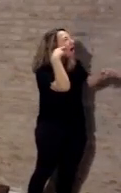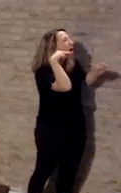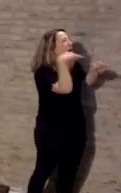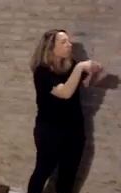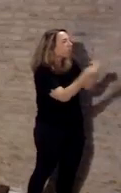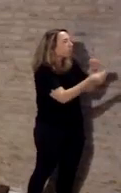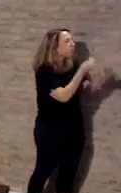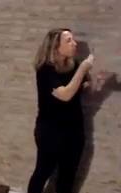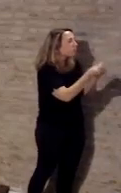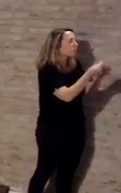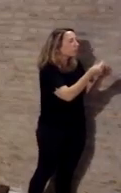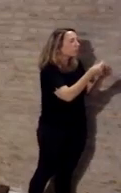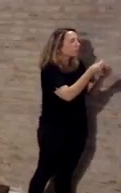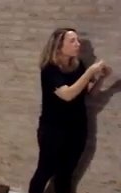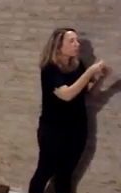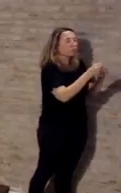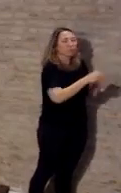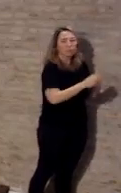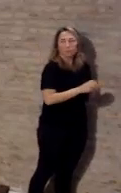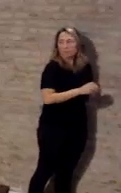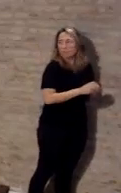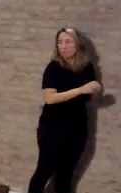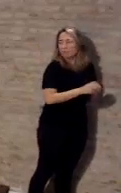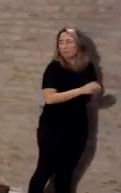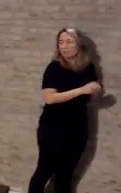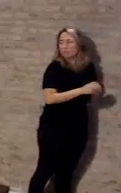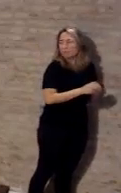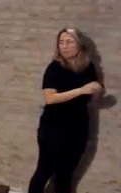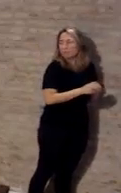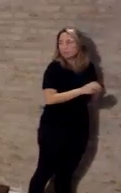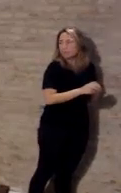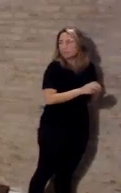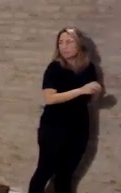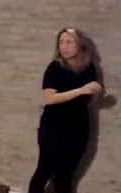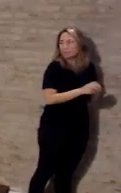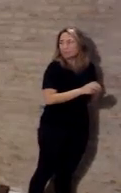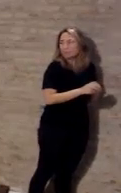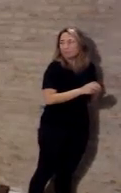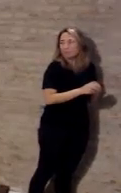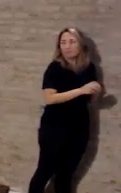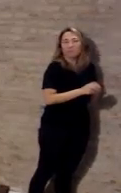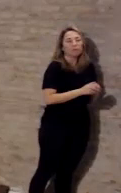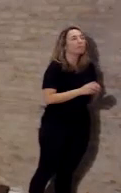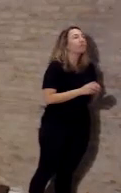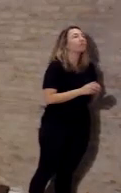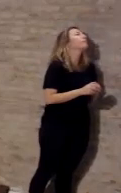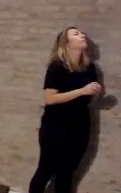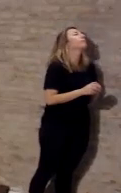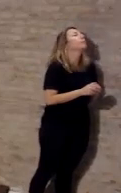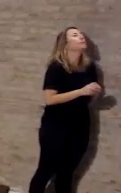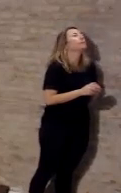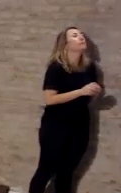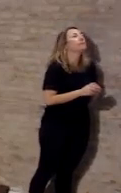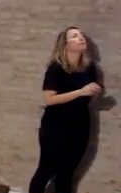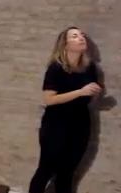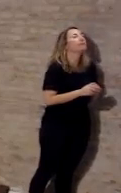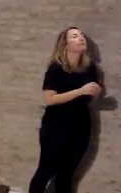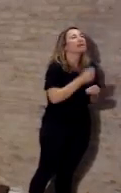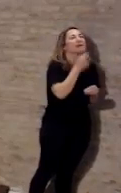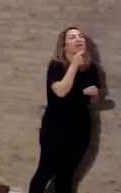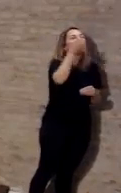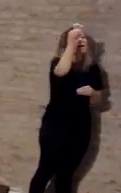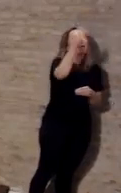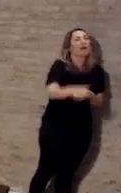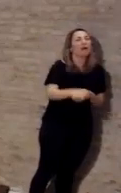institución cómo hacemos si la gente que recibe Perdón quien